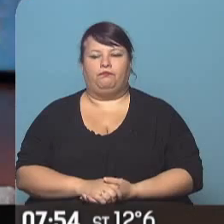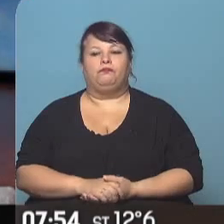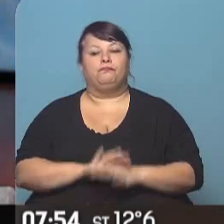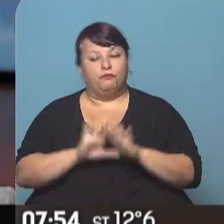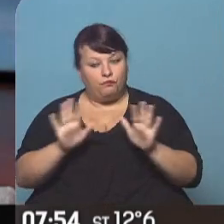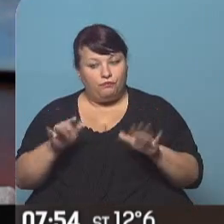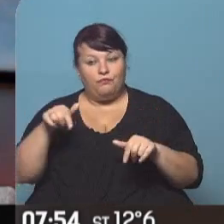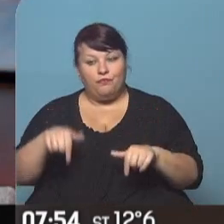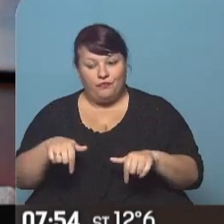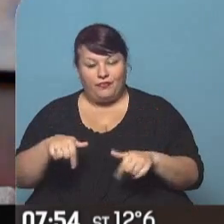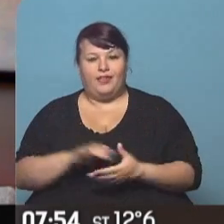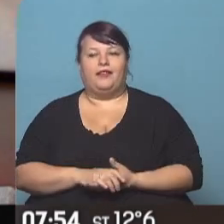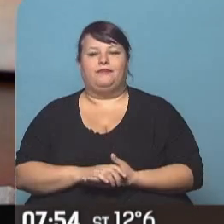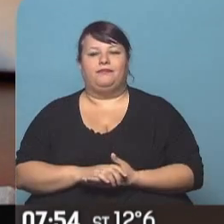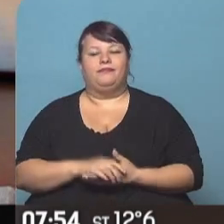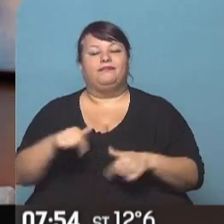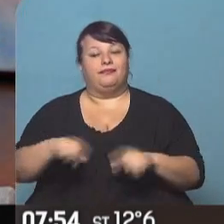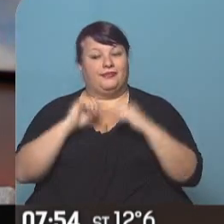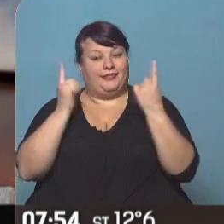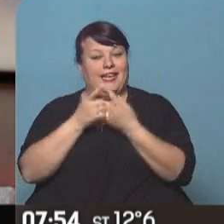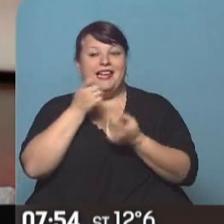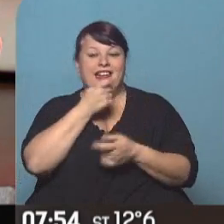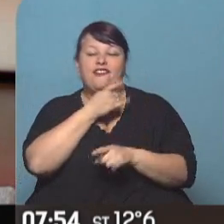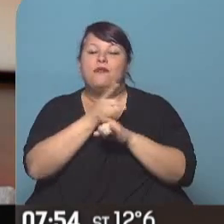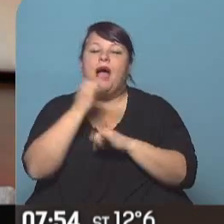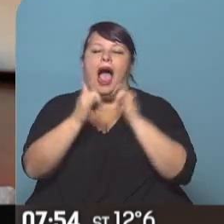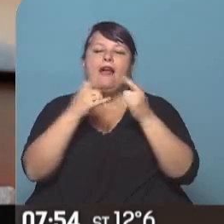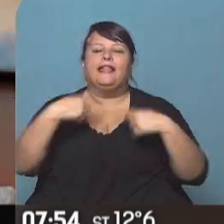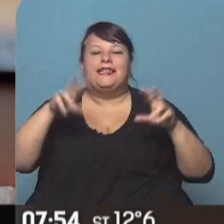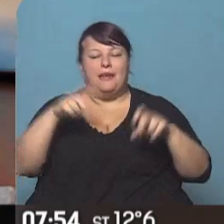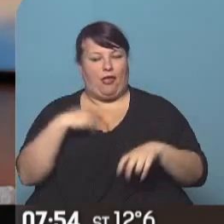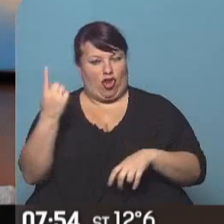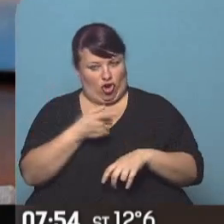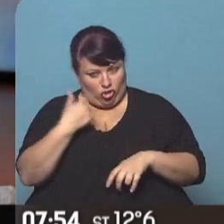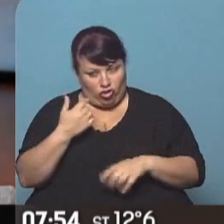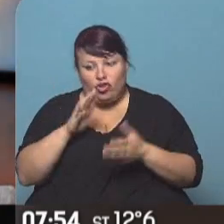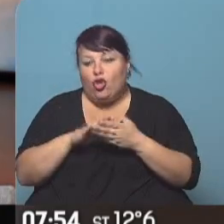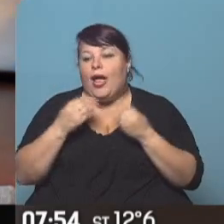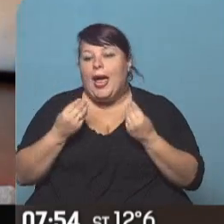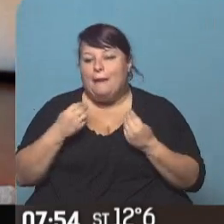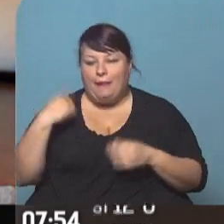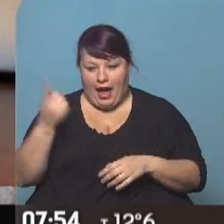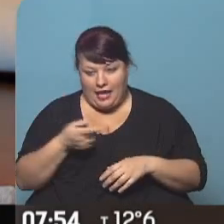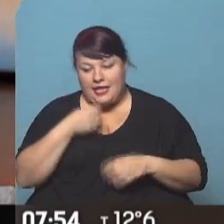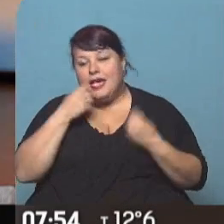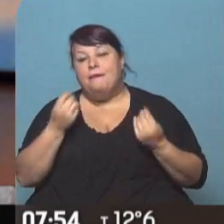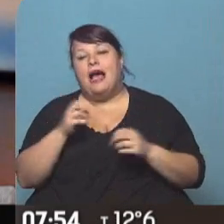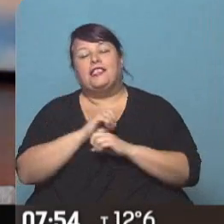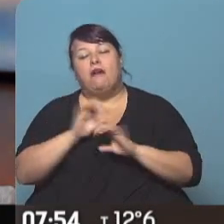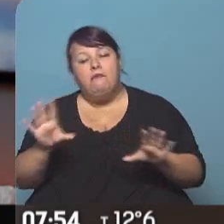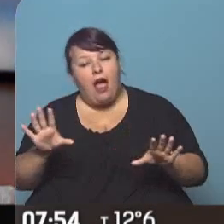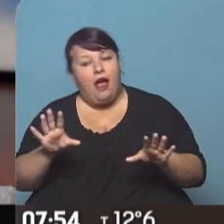bueno acá estamos al aire en el living como digo siempre para hablar de nosotros y de lo que nos pasa y cuando pasa una